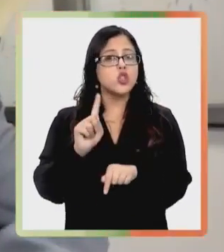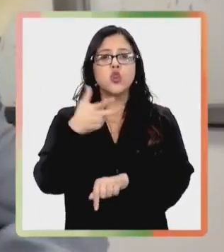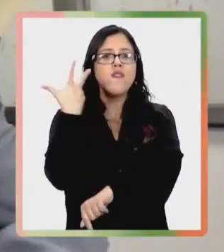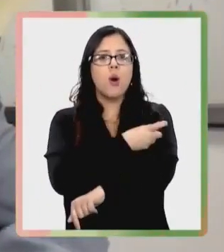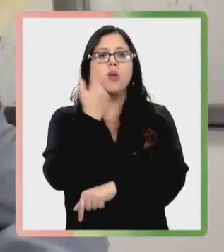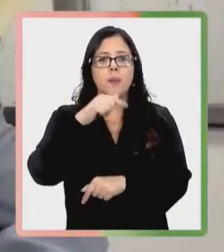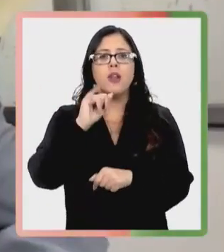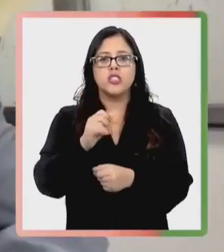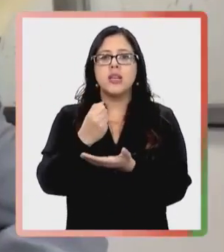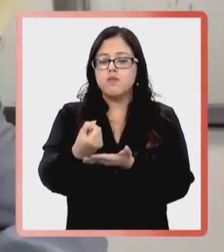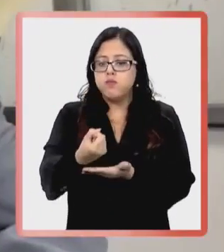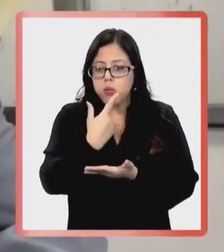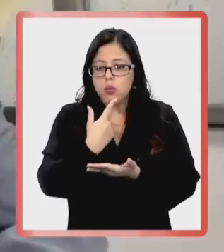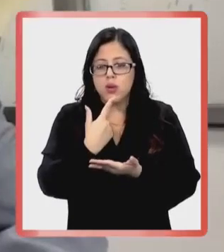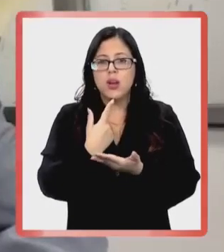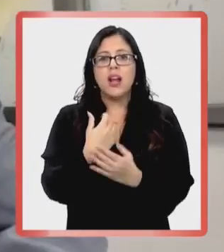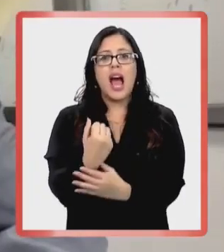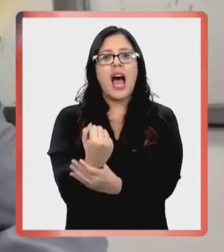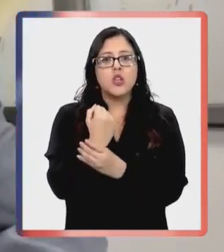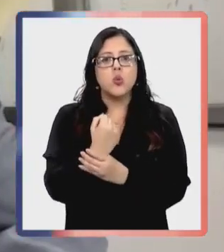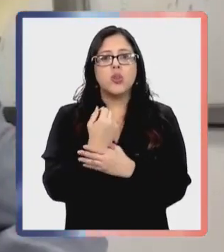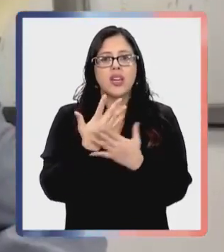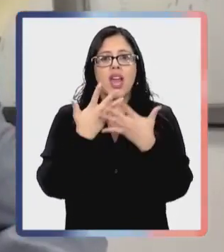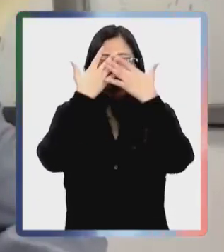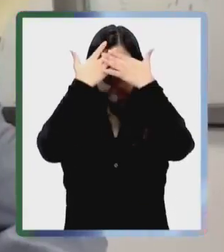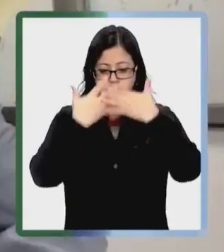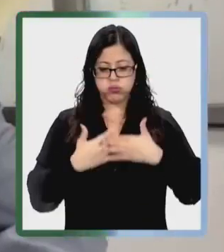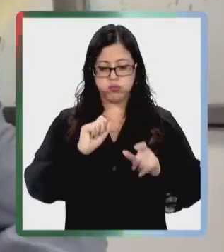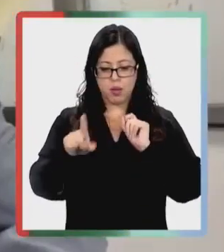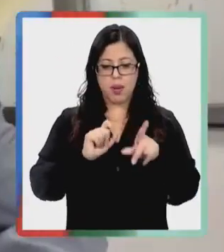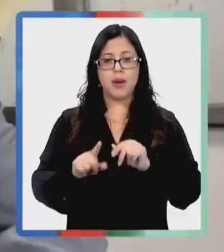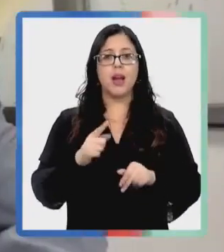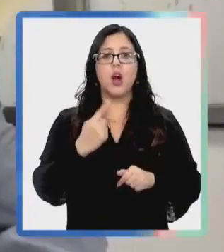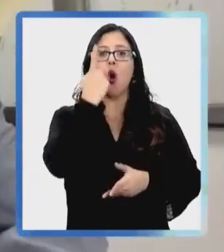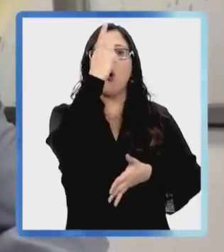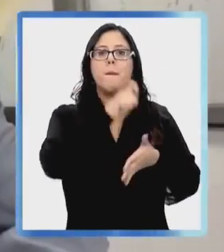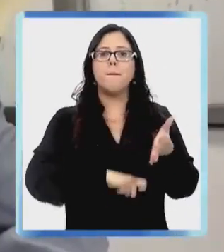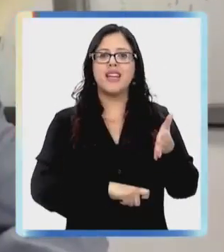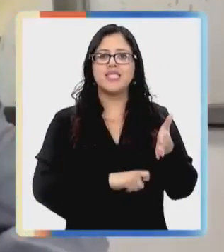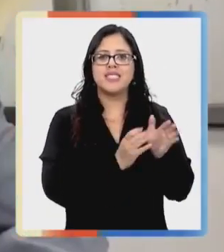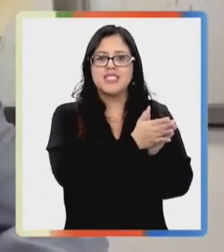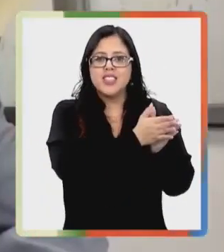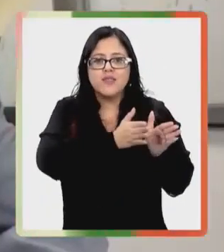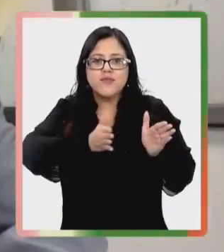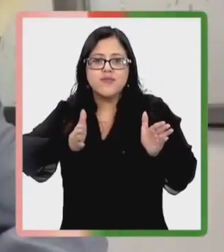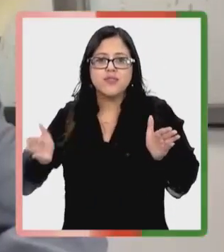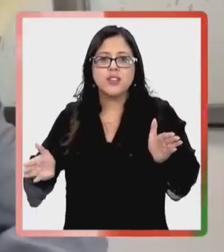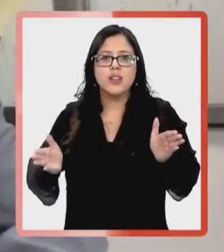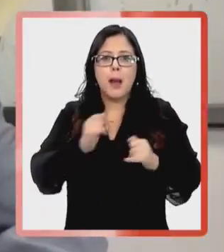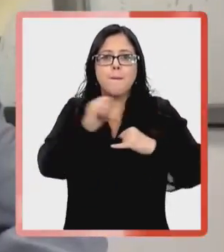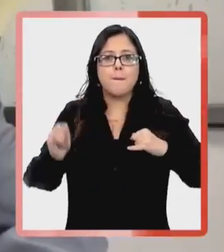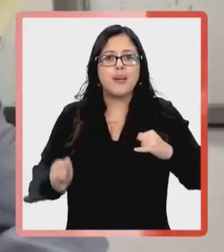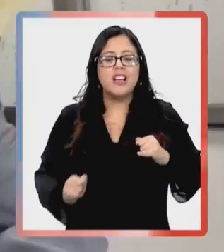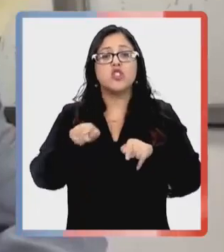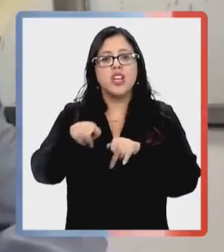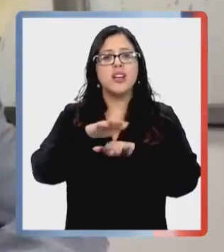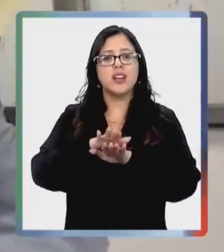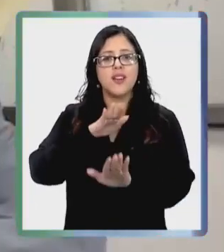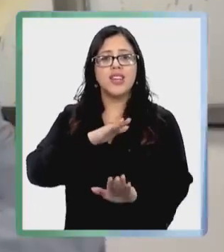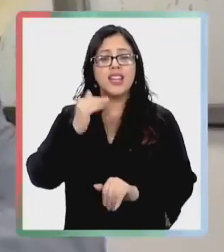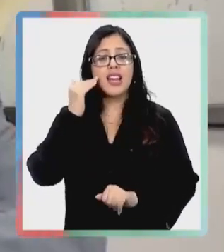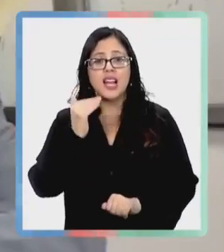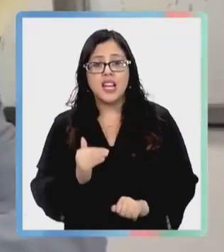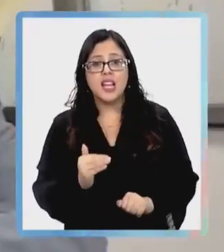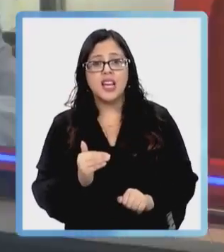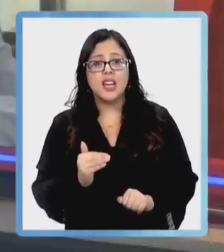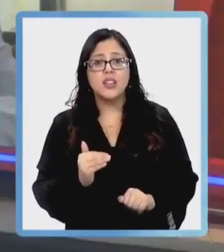que le aporta los anticuerpos directamente al niño y dura 1 mes el efecto. Le aporta los anticuerpos directamente, entonces evita que el niño o